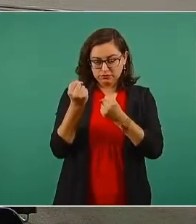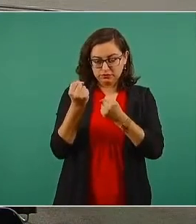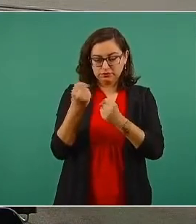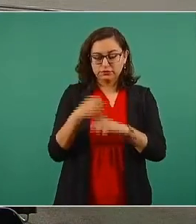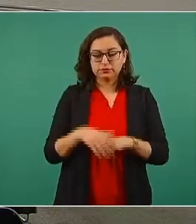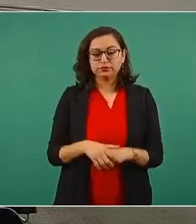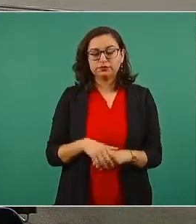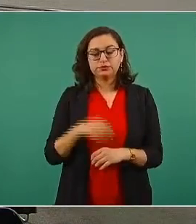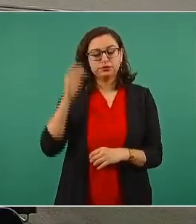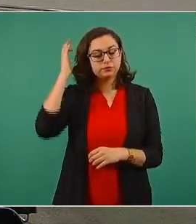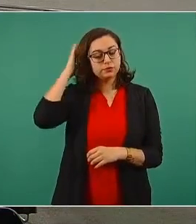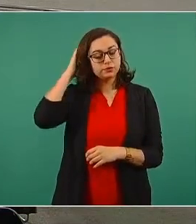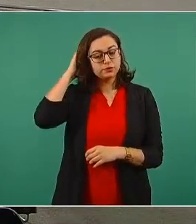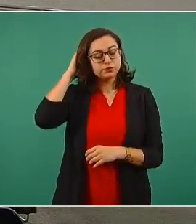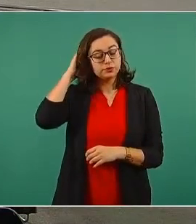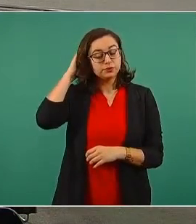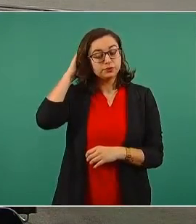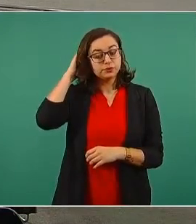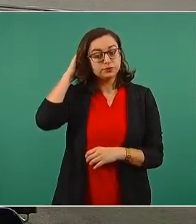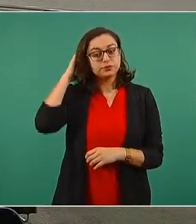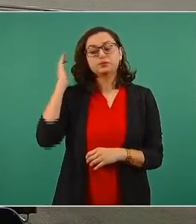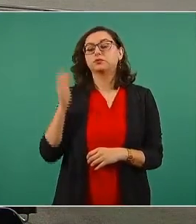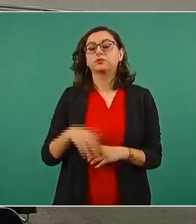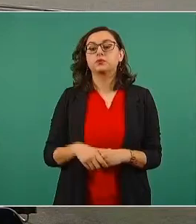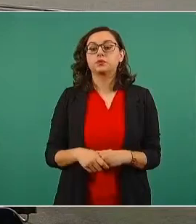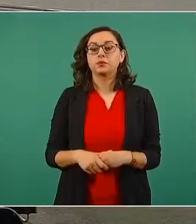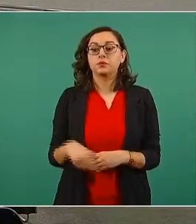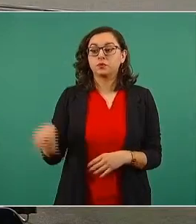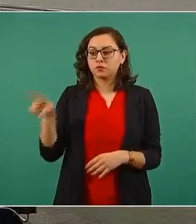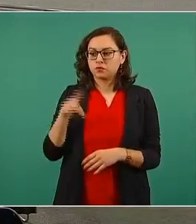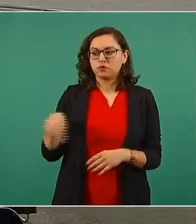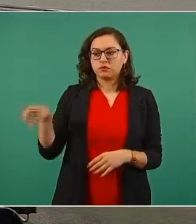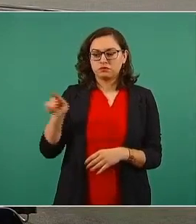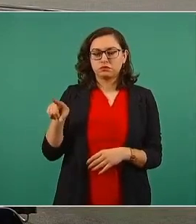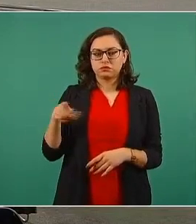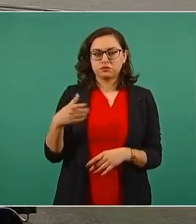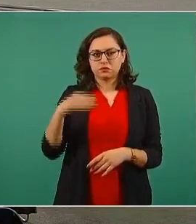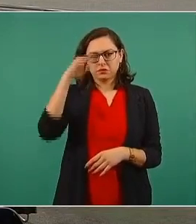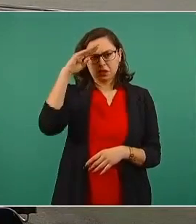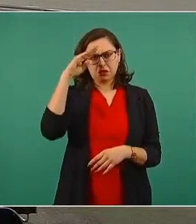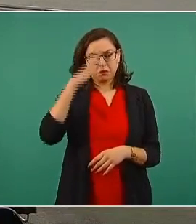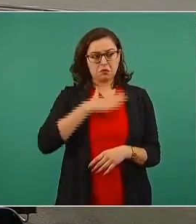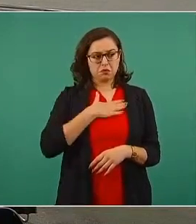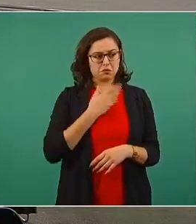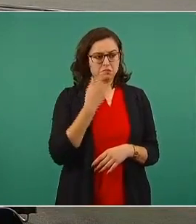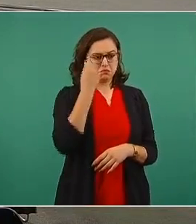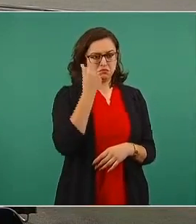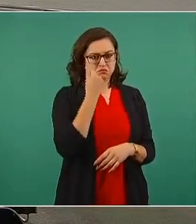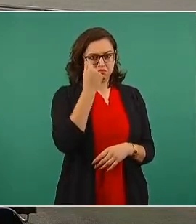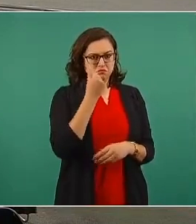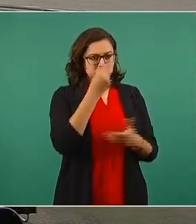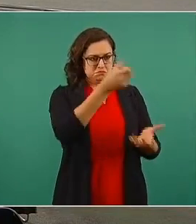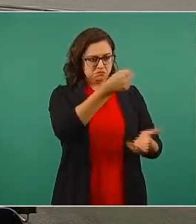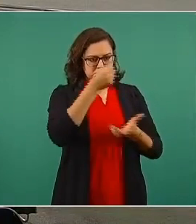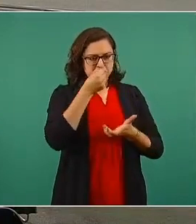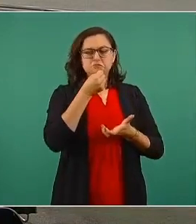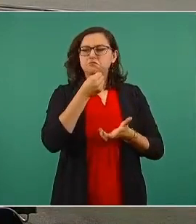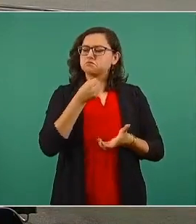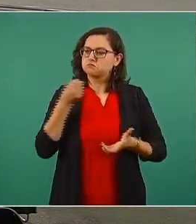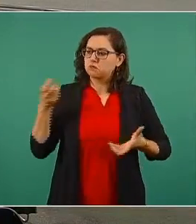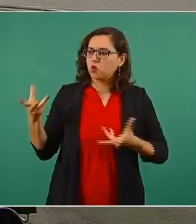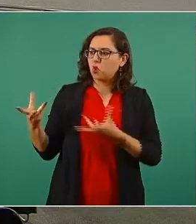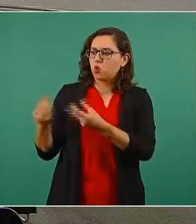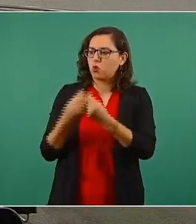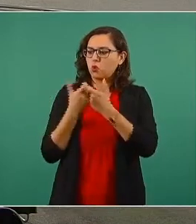Presidente, ellos están dispuestos a entregar su fondo de pensiones para que la aerolínea Aeroméxico renazca. Las liquidaciones de todos los trabajadores y jubilados